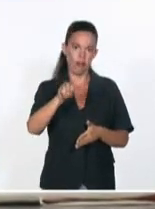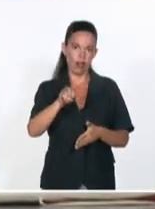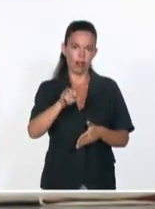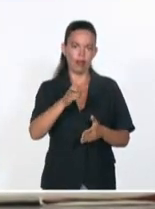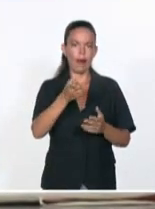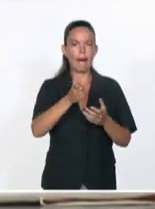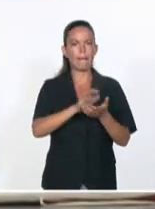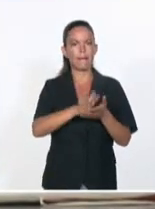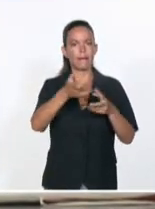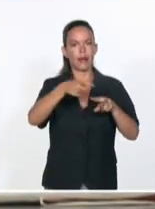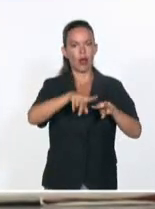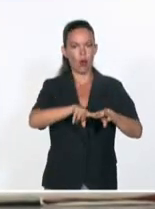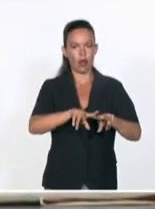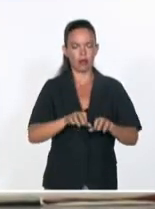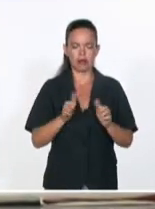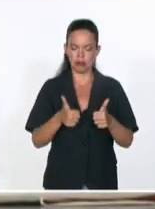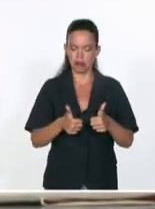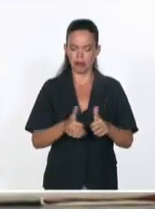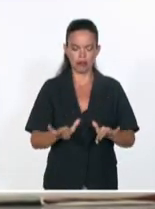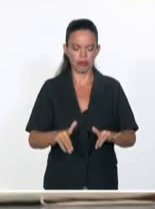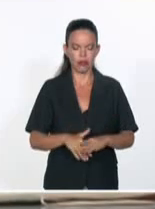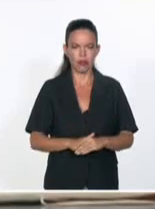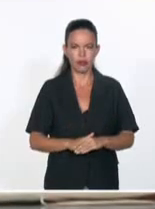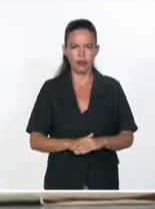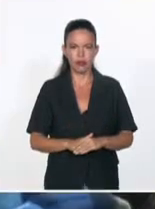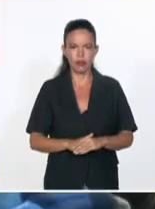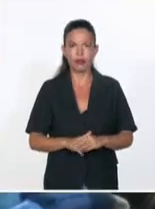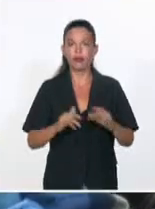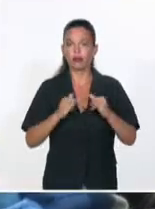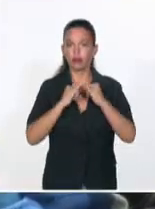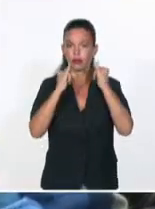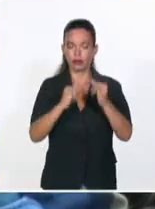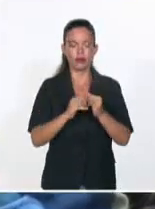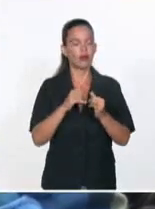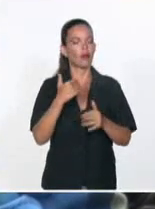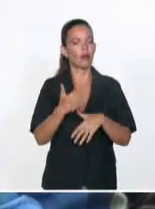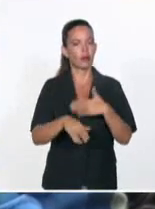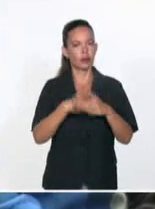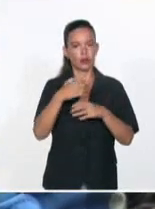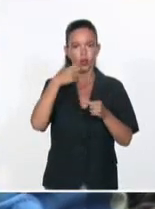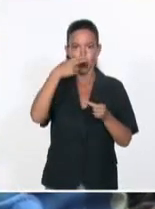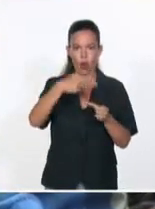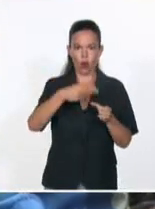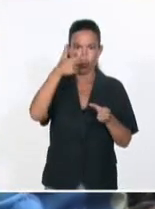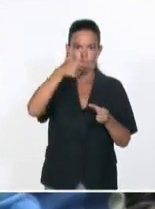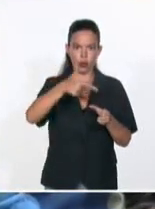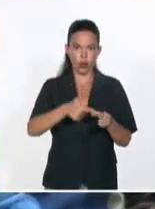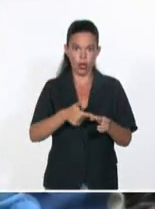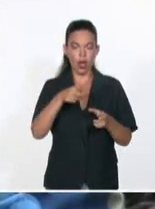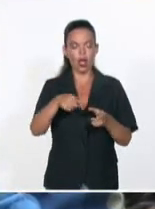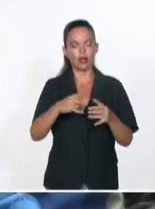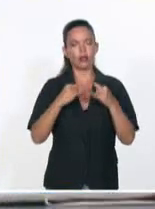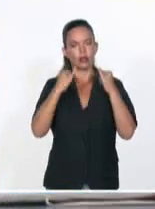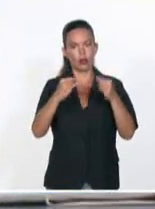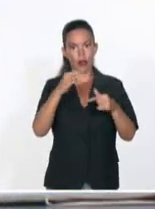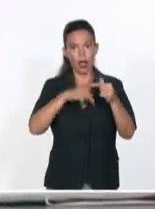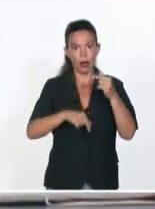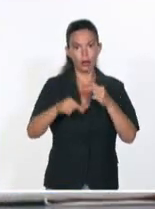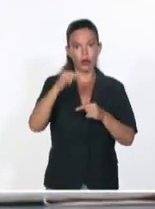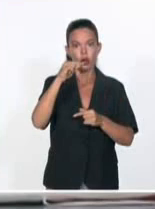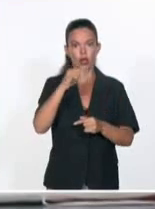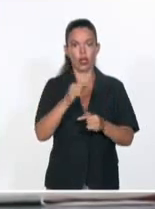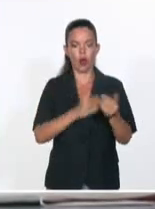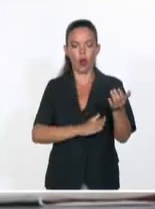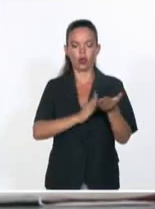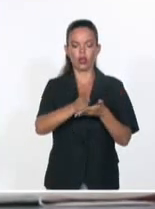referirse a la mejoría que se aprecia en la situación del combustible, insistió en que ahora lo más importante es trabajar en las perspectivas de los próximos